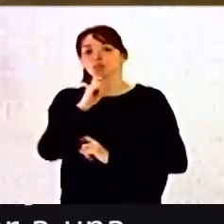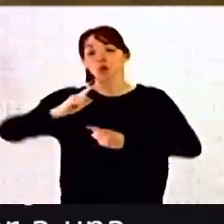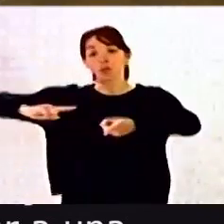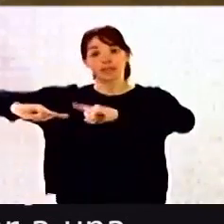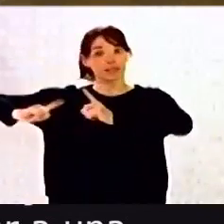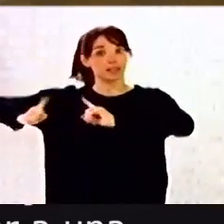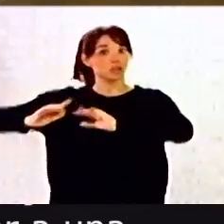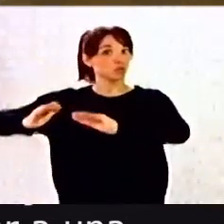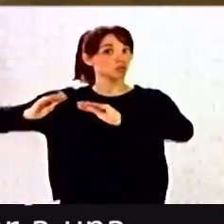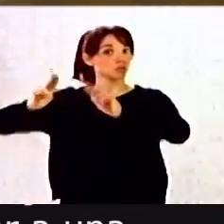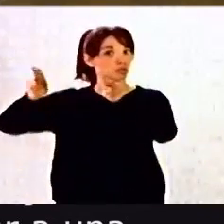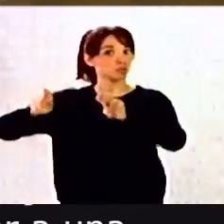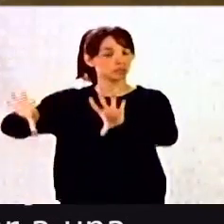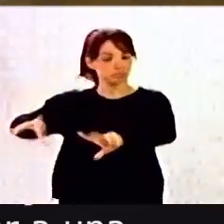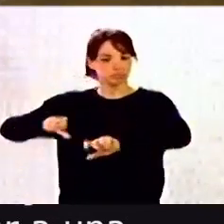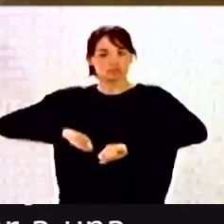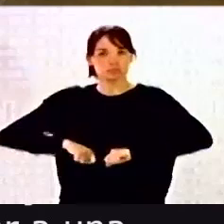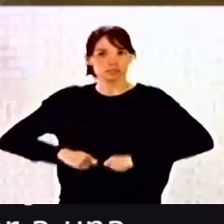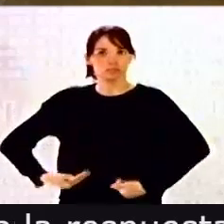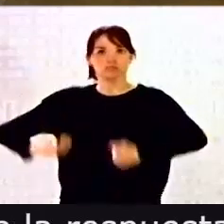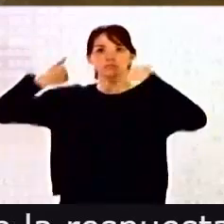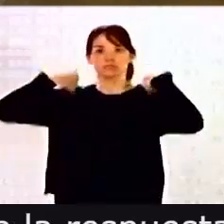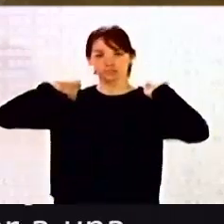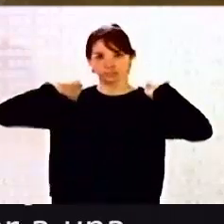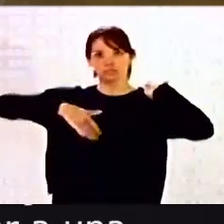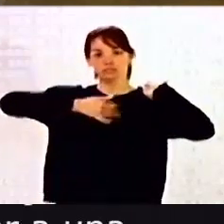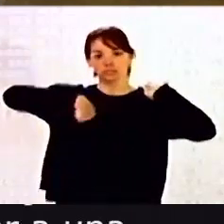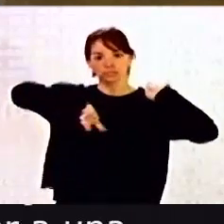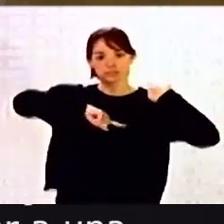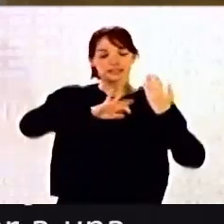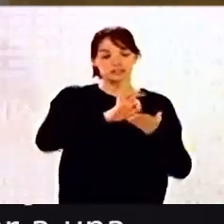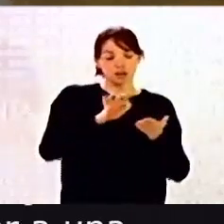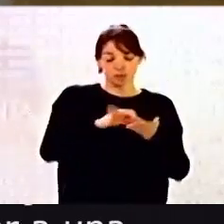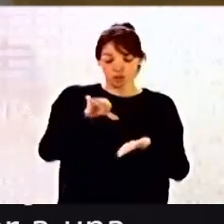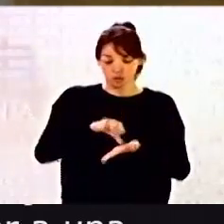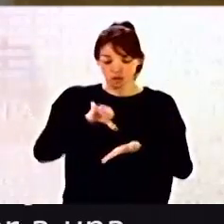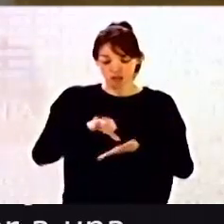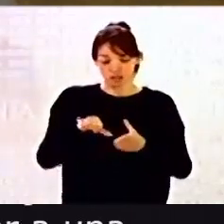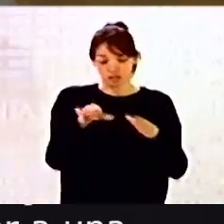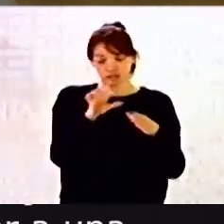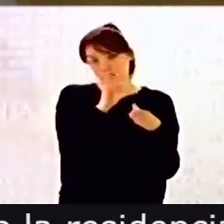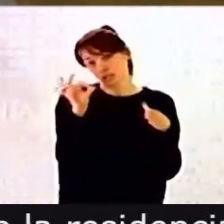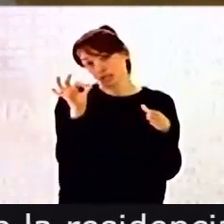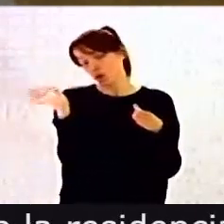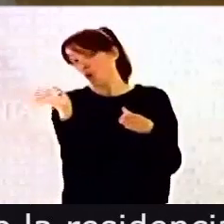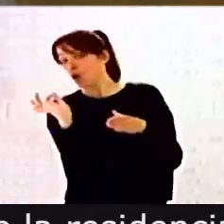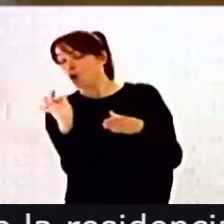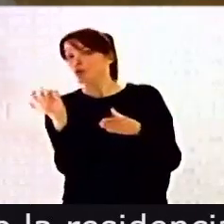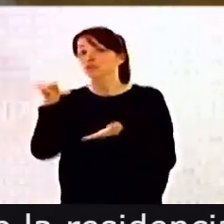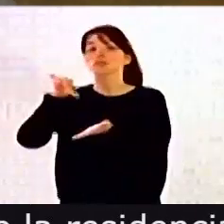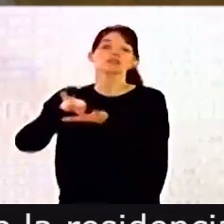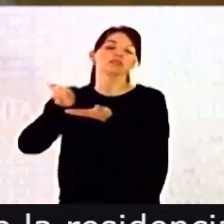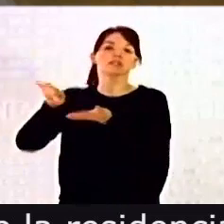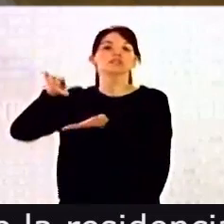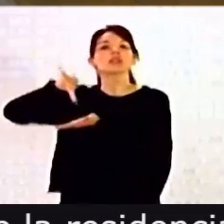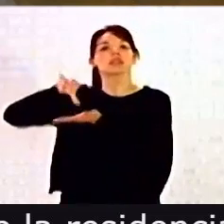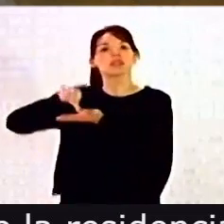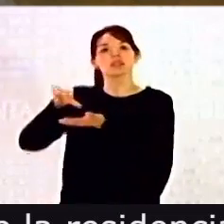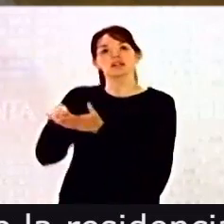la residencia es asumida o por los servicios centrales del SES o por los servicios centrales del